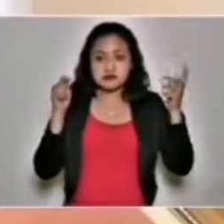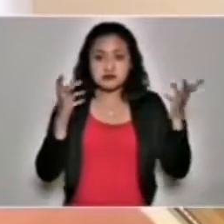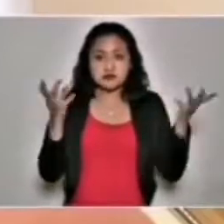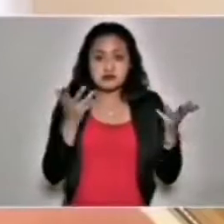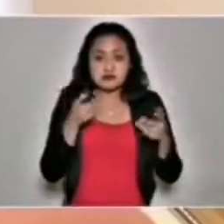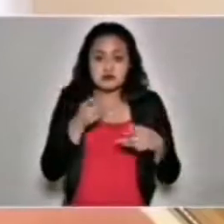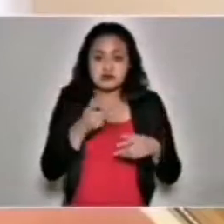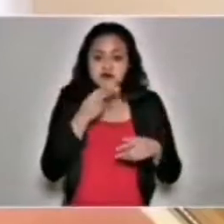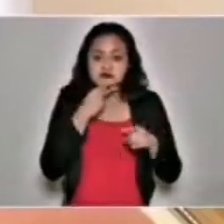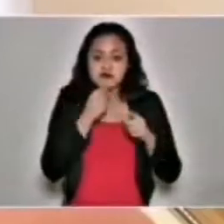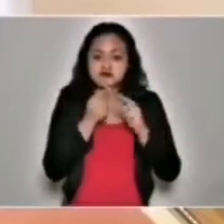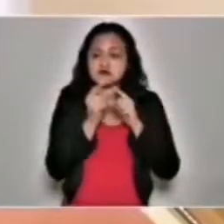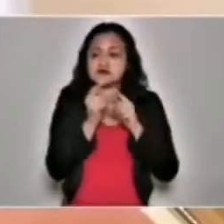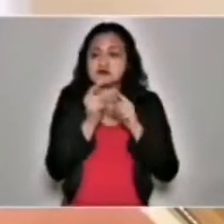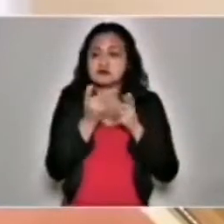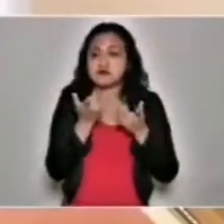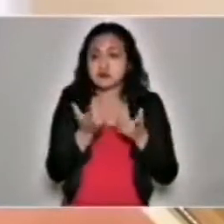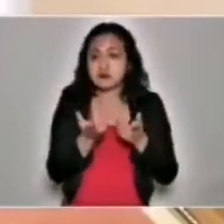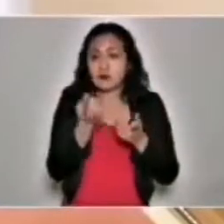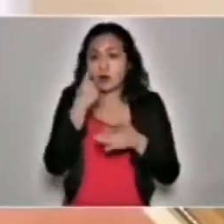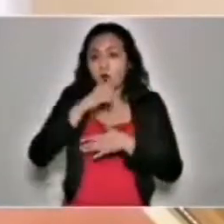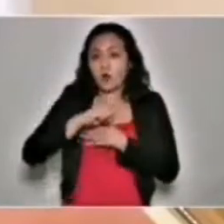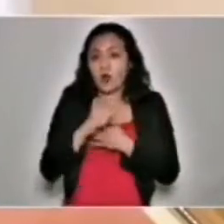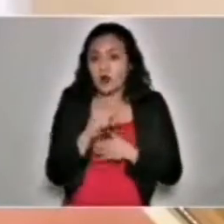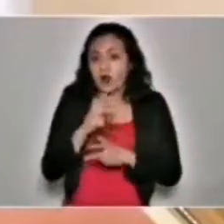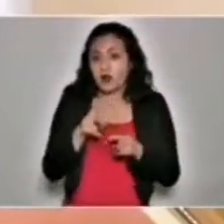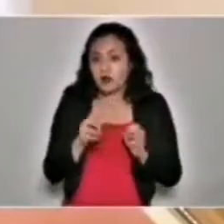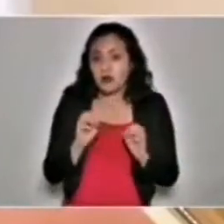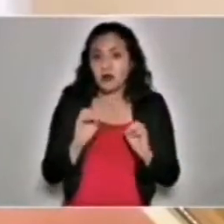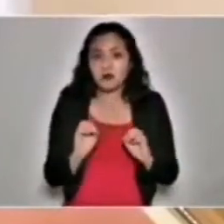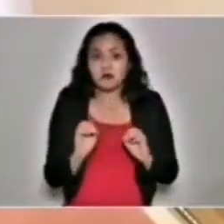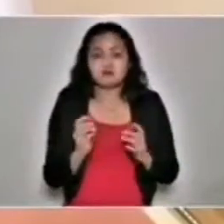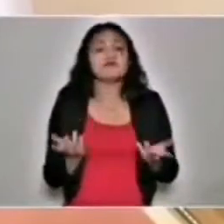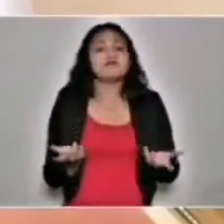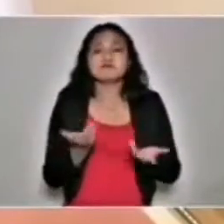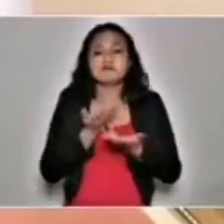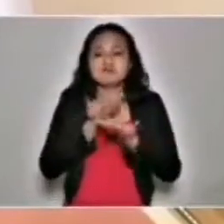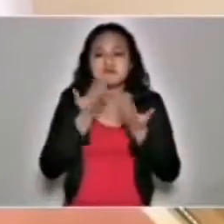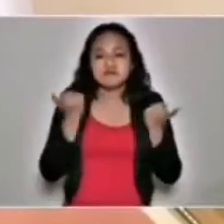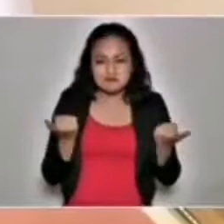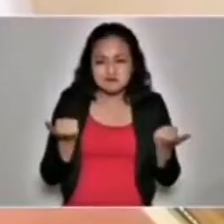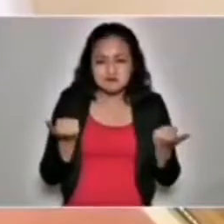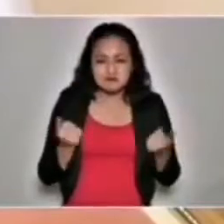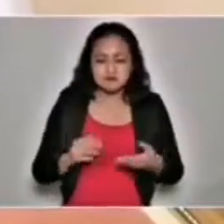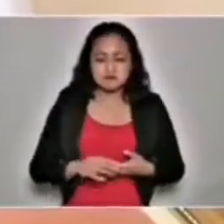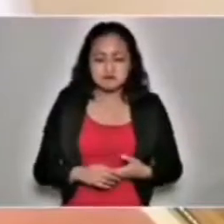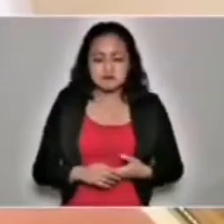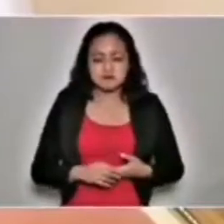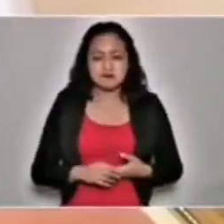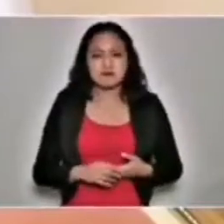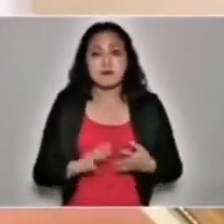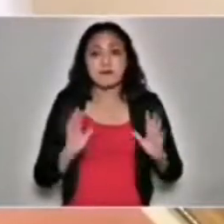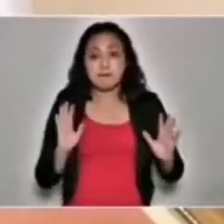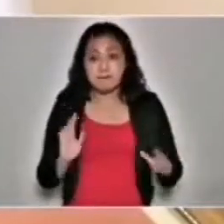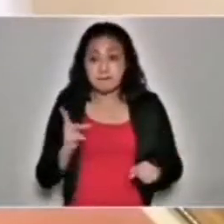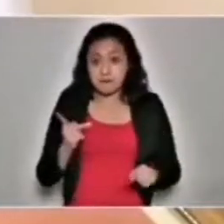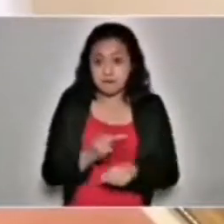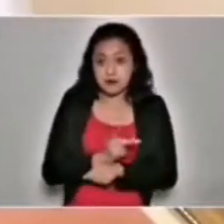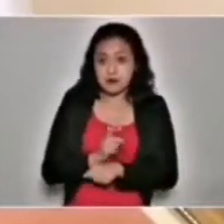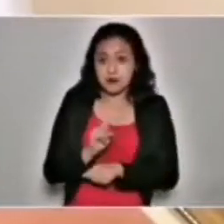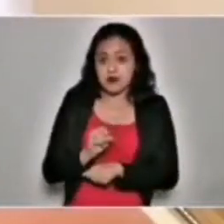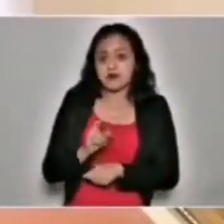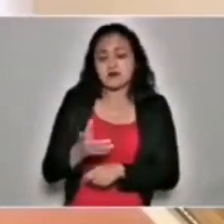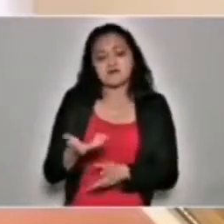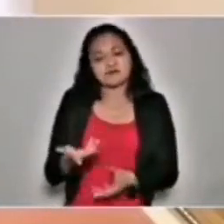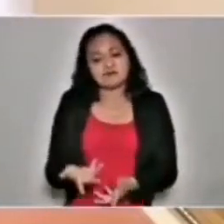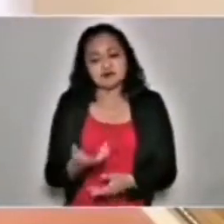hacer un uso diferente de la carga biológica. Y en ese caso